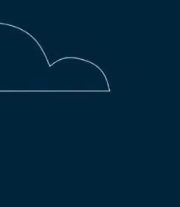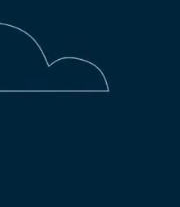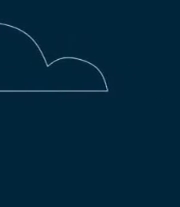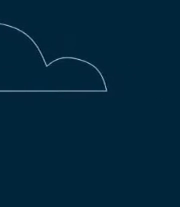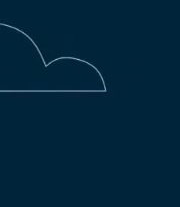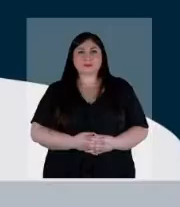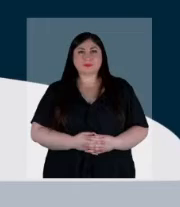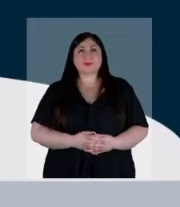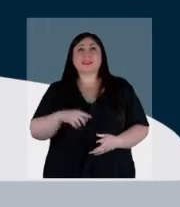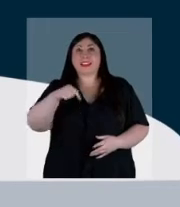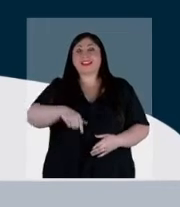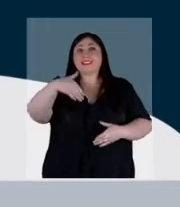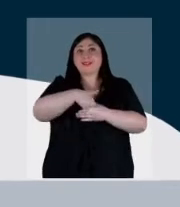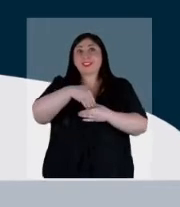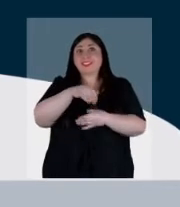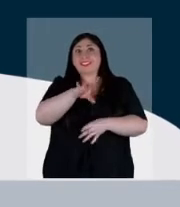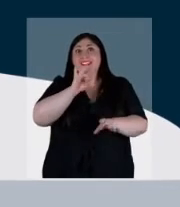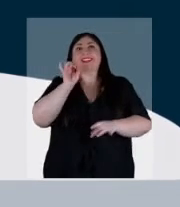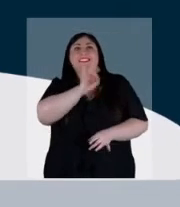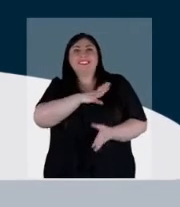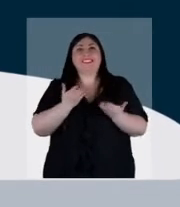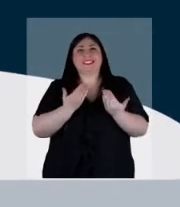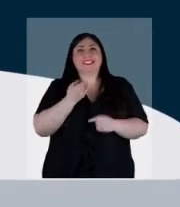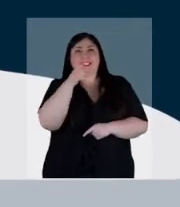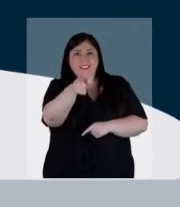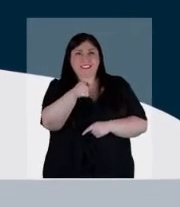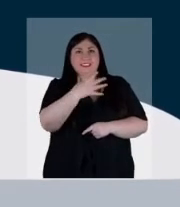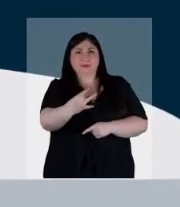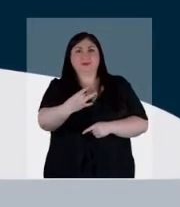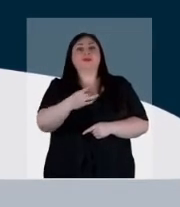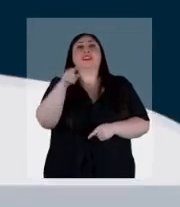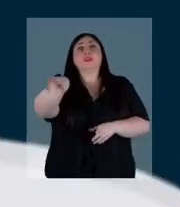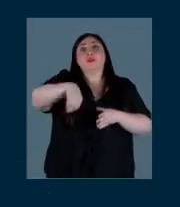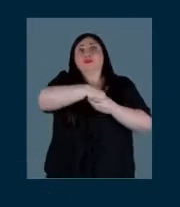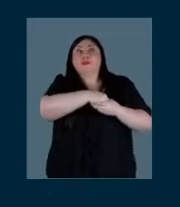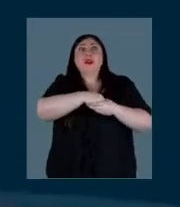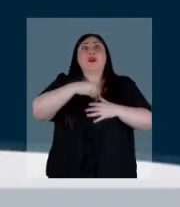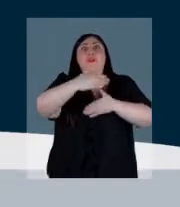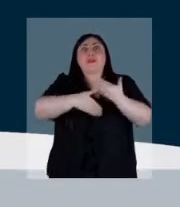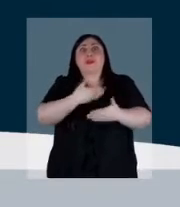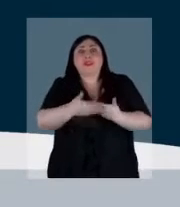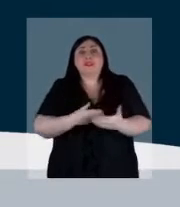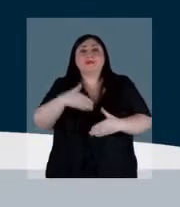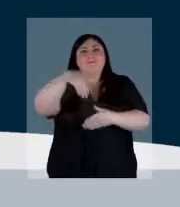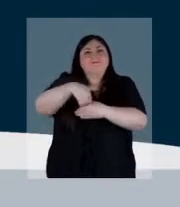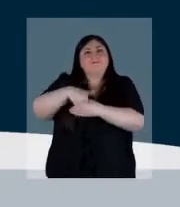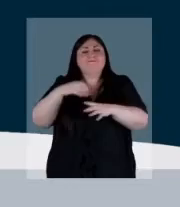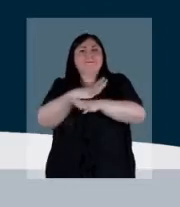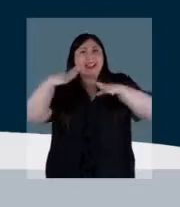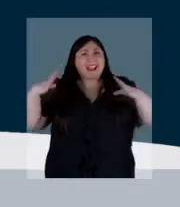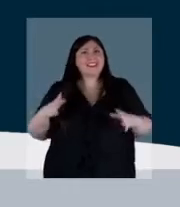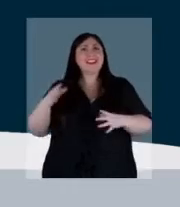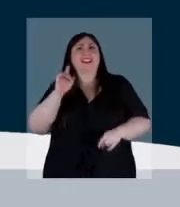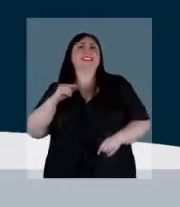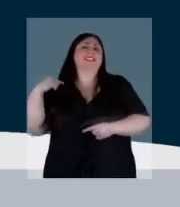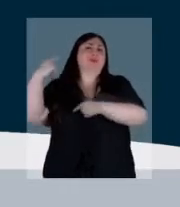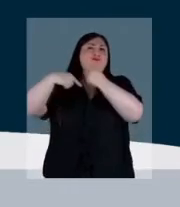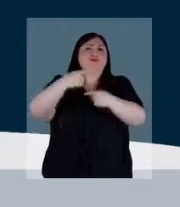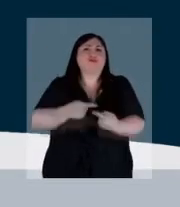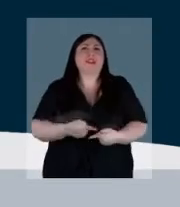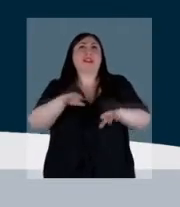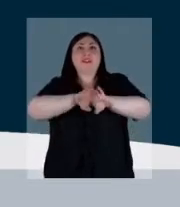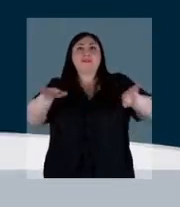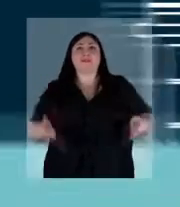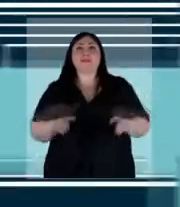Bueno, lamentablemente no van a poder sufragar en esta ocasión. Claro. Sería bueno que más adelante quizás, si continuamos con esto, en algunas otras